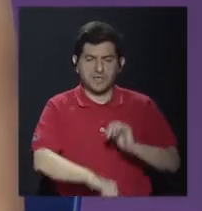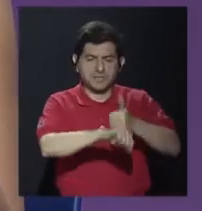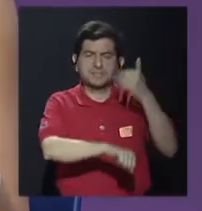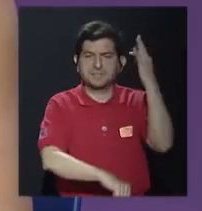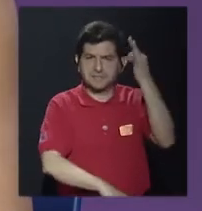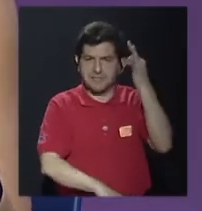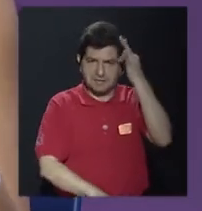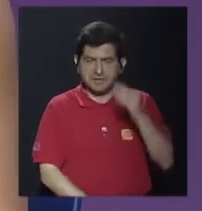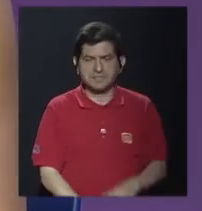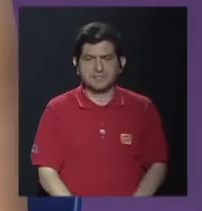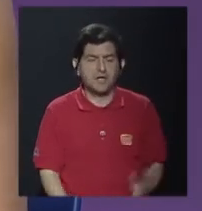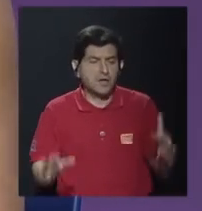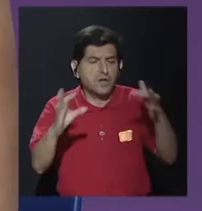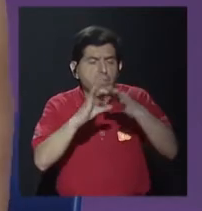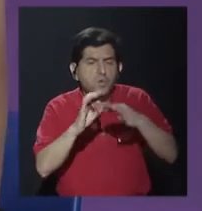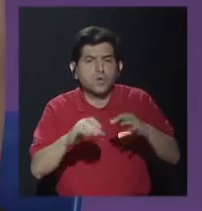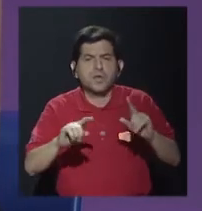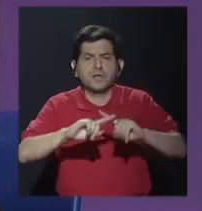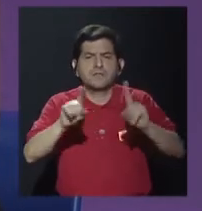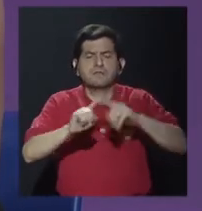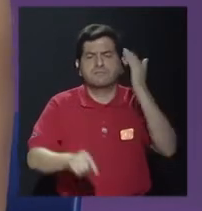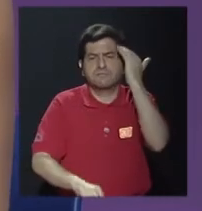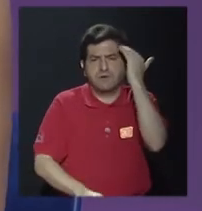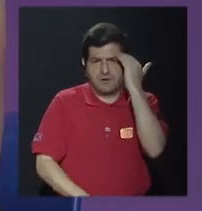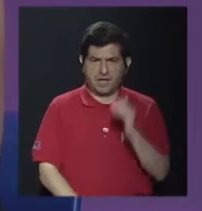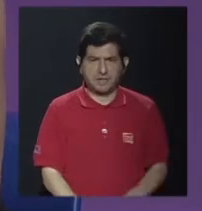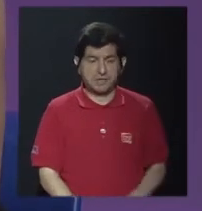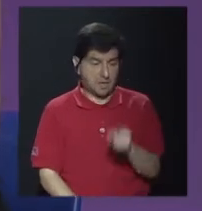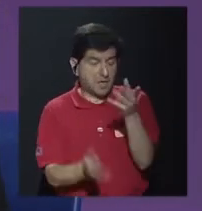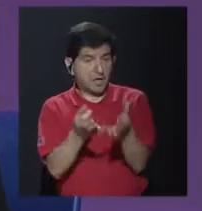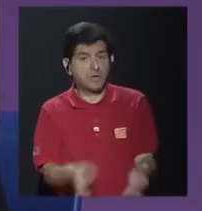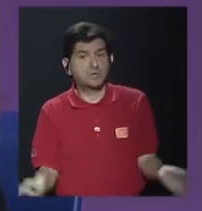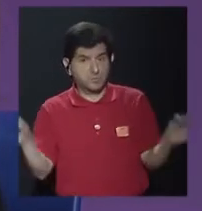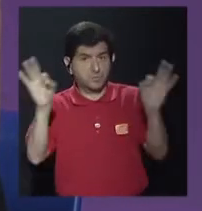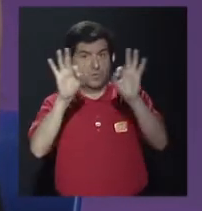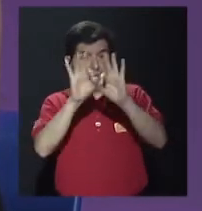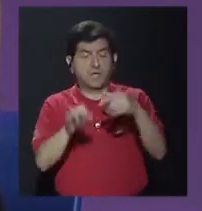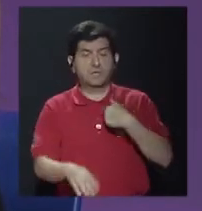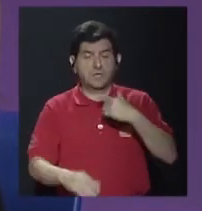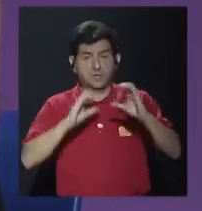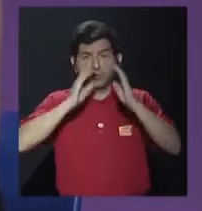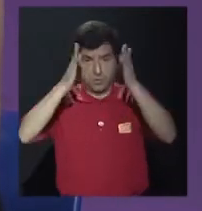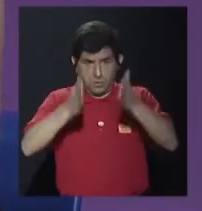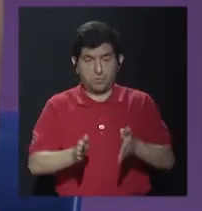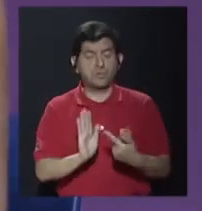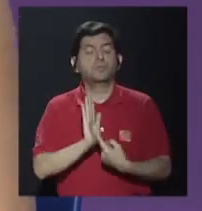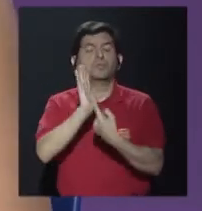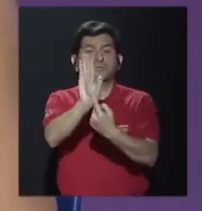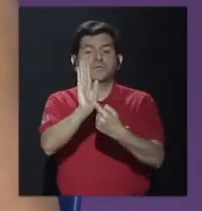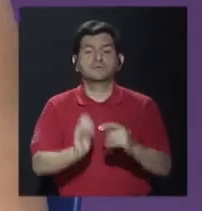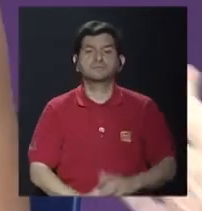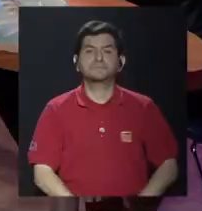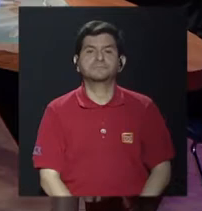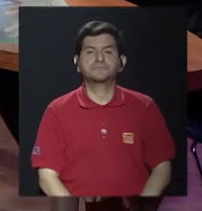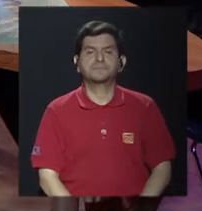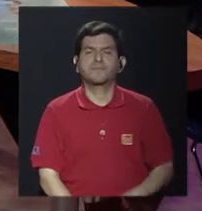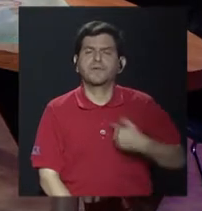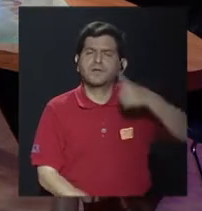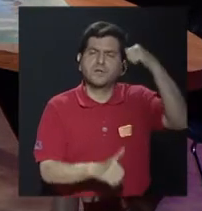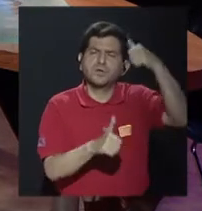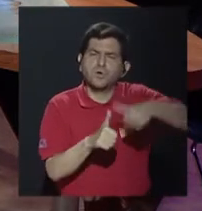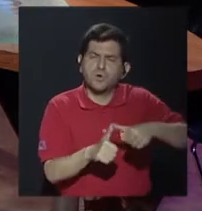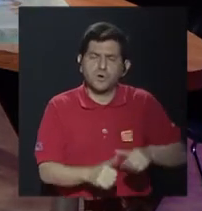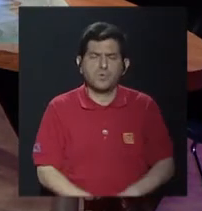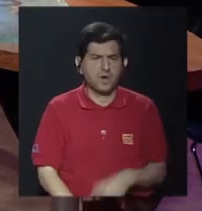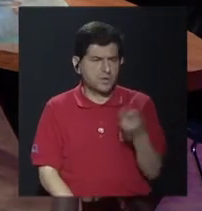y tejer saberes en conjunto. Eso para mí es muy importante también como comunicadora, ponerlo en evidencia. Yo recuerdo que cuando